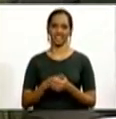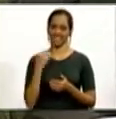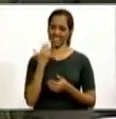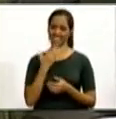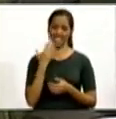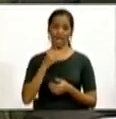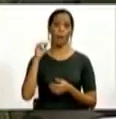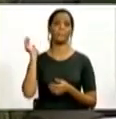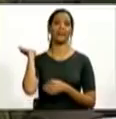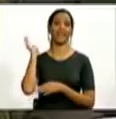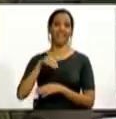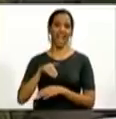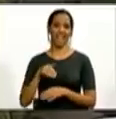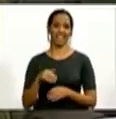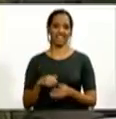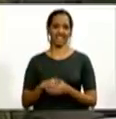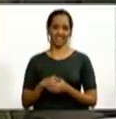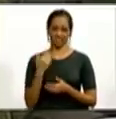Maracay.